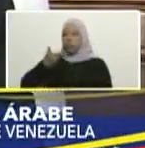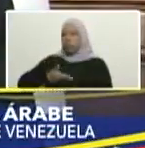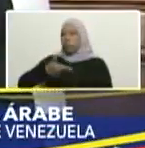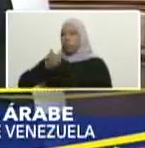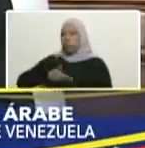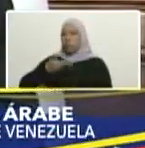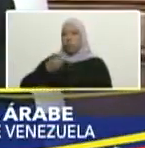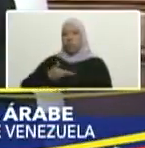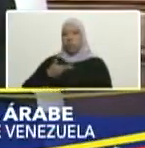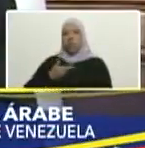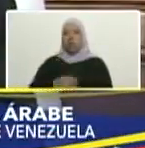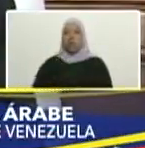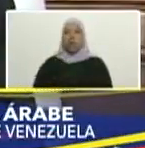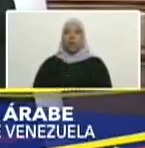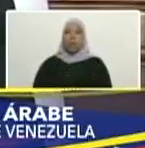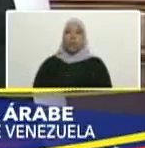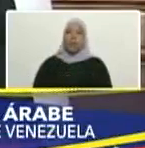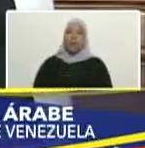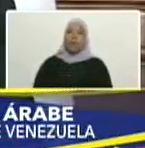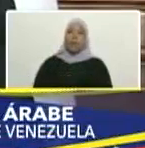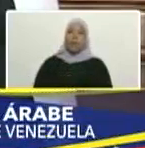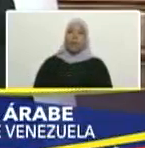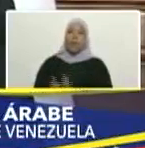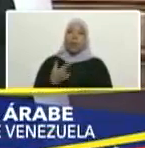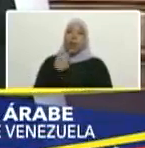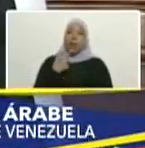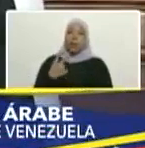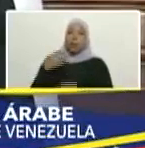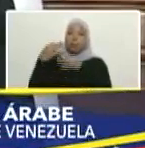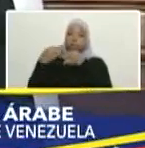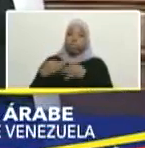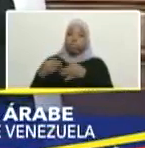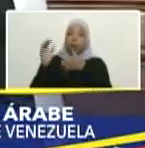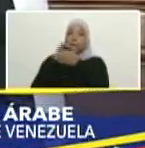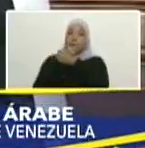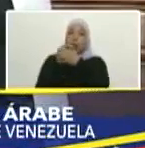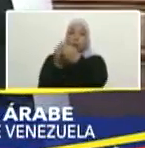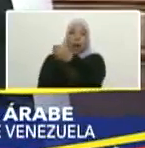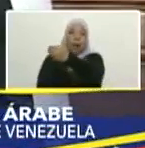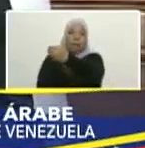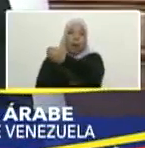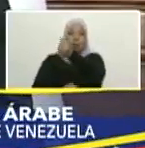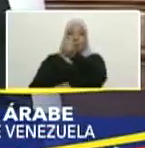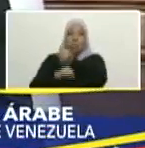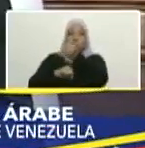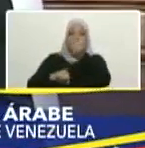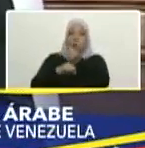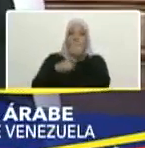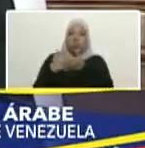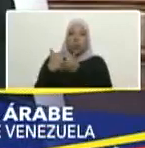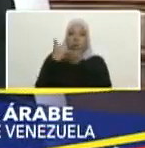para ratificar nuestros lazos de hermandad, de cooperación, de unión,